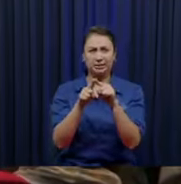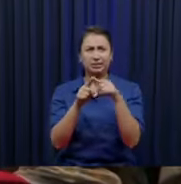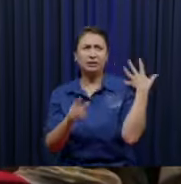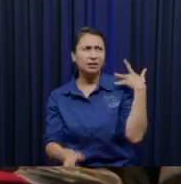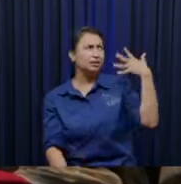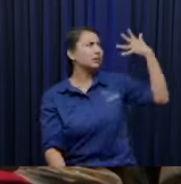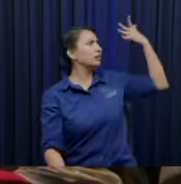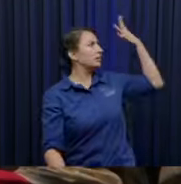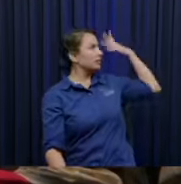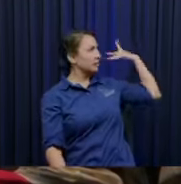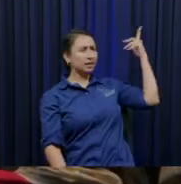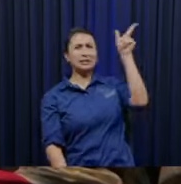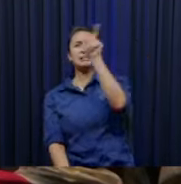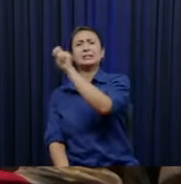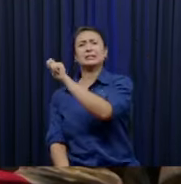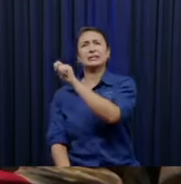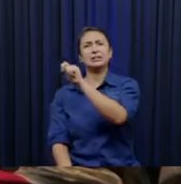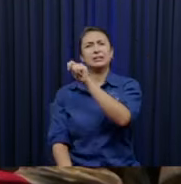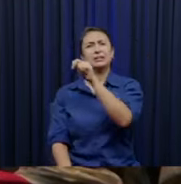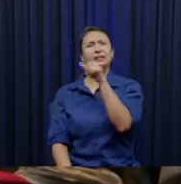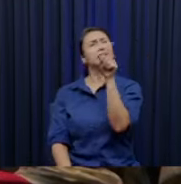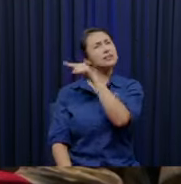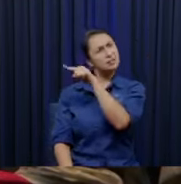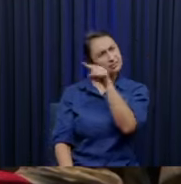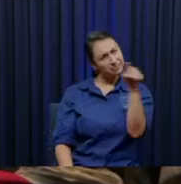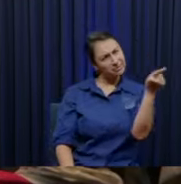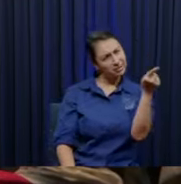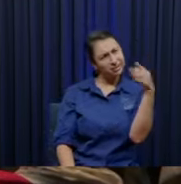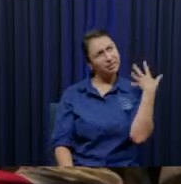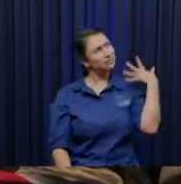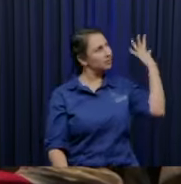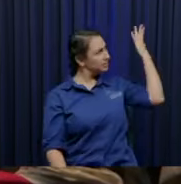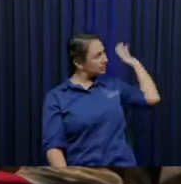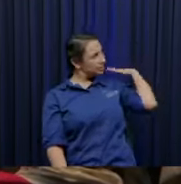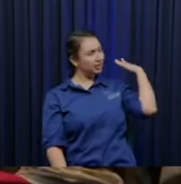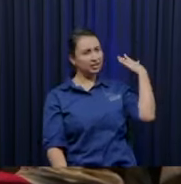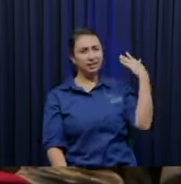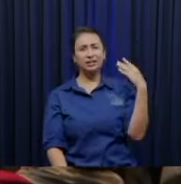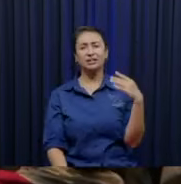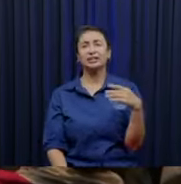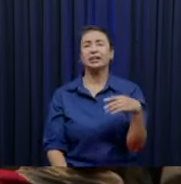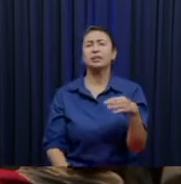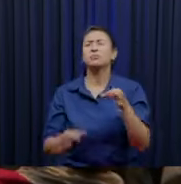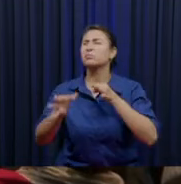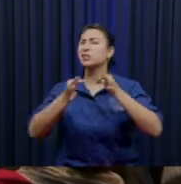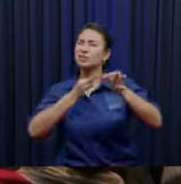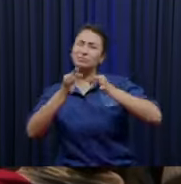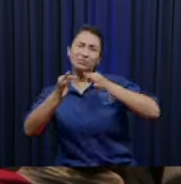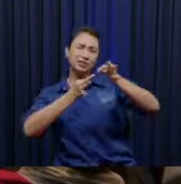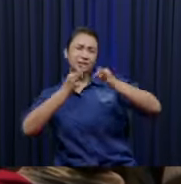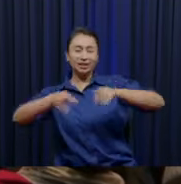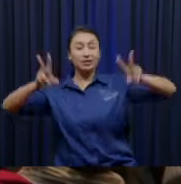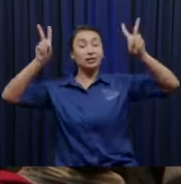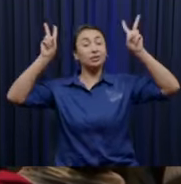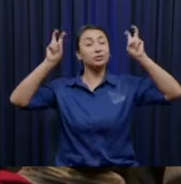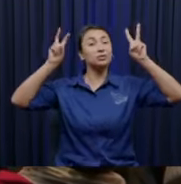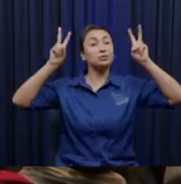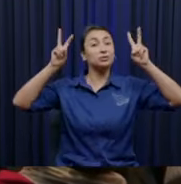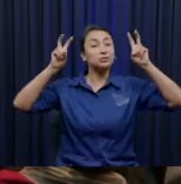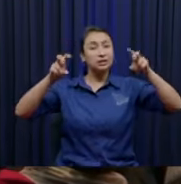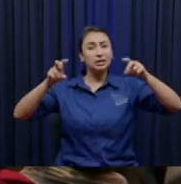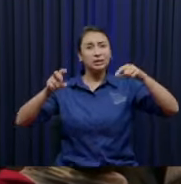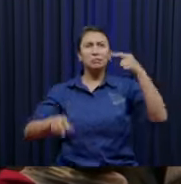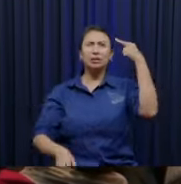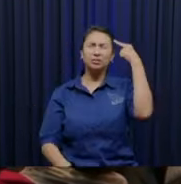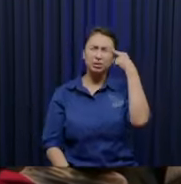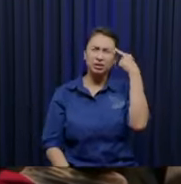que creo que procede del corazón de Dios y que le ha estado dándole vuelta y vuelta, y